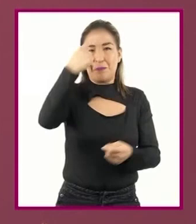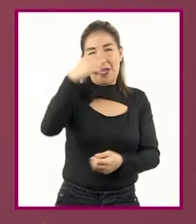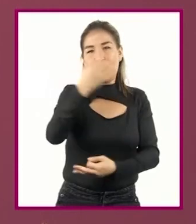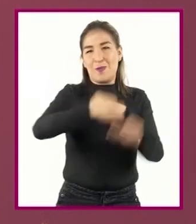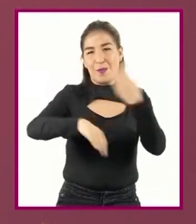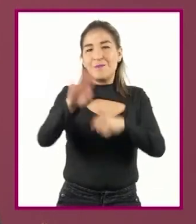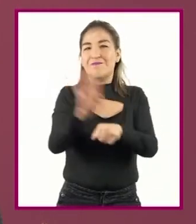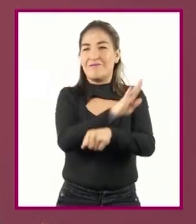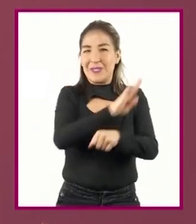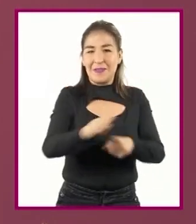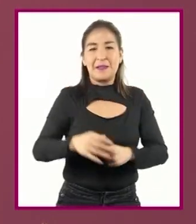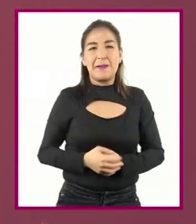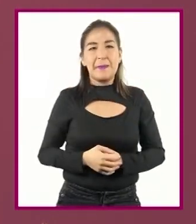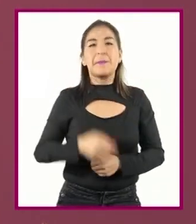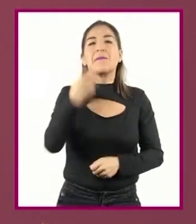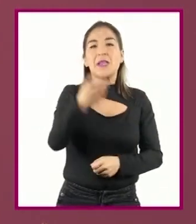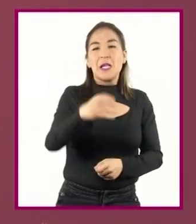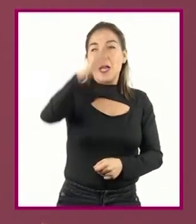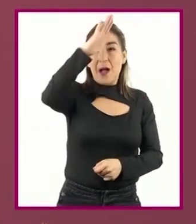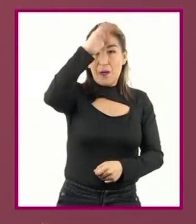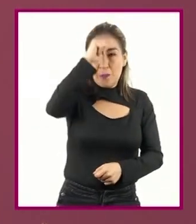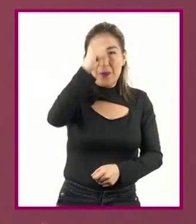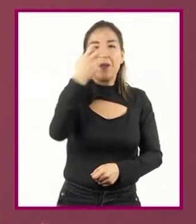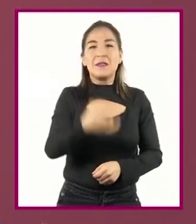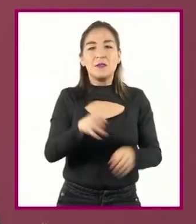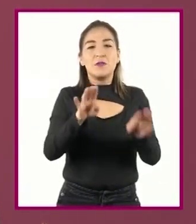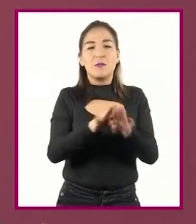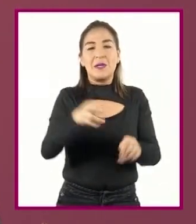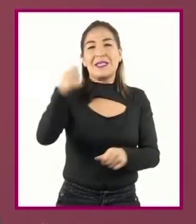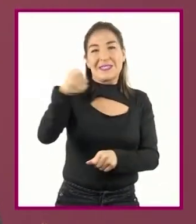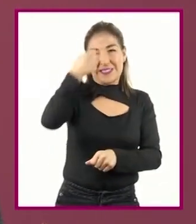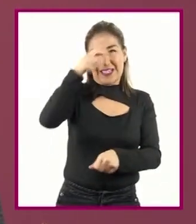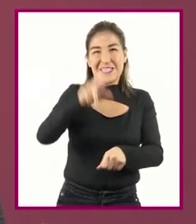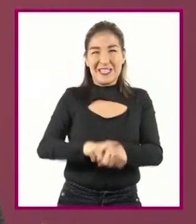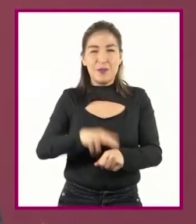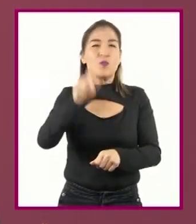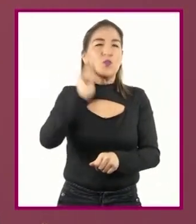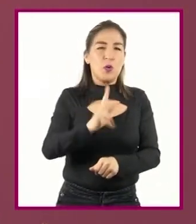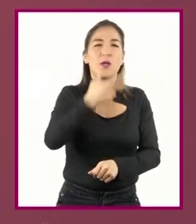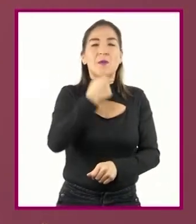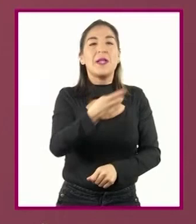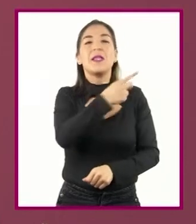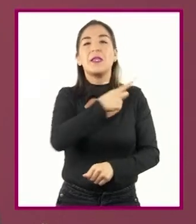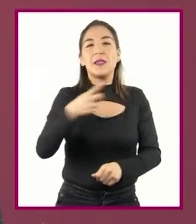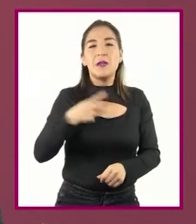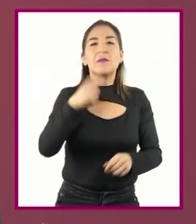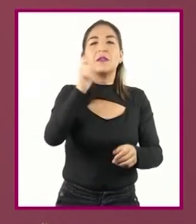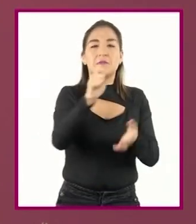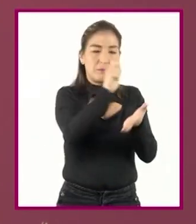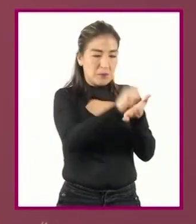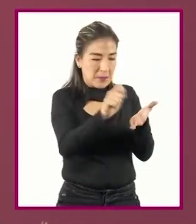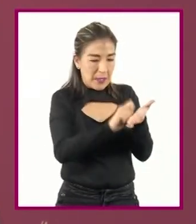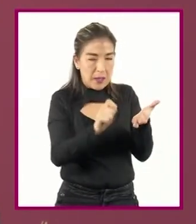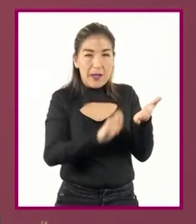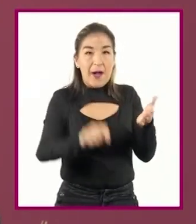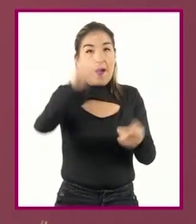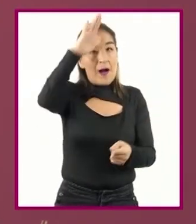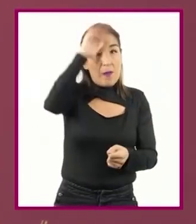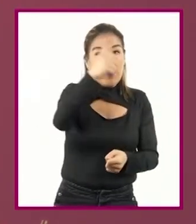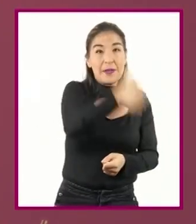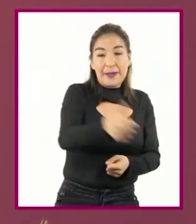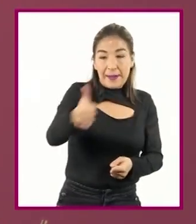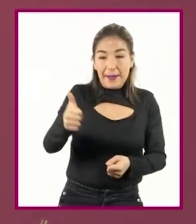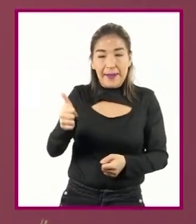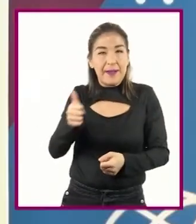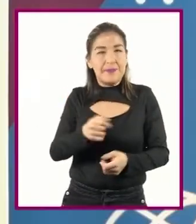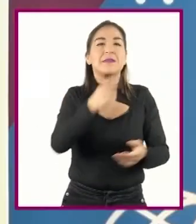al consenso y al acuerdo. El secretario o secretaria deberá apuntar los pactos a los que